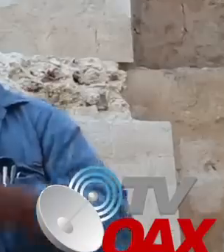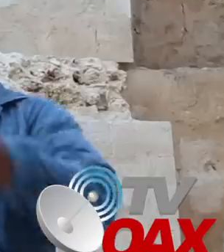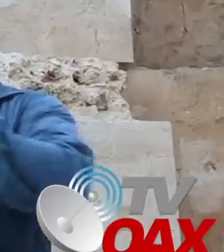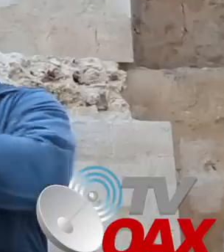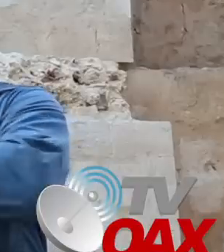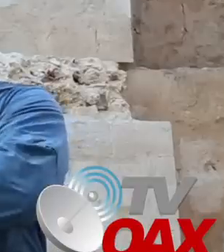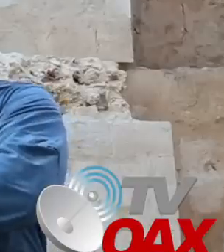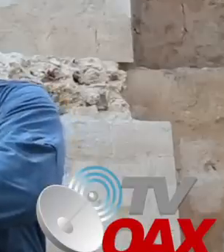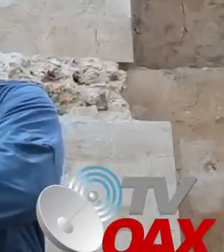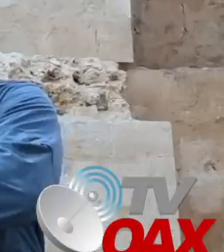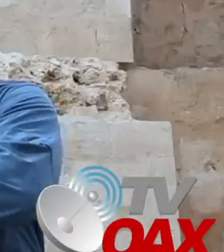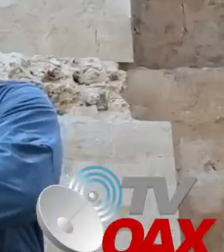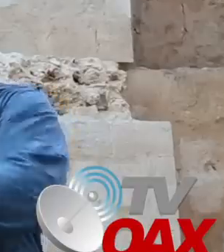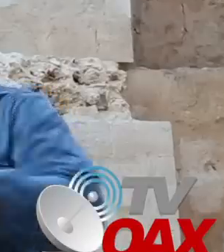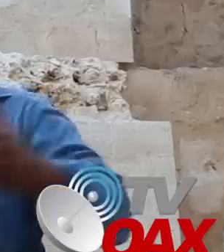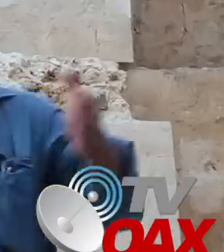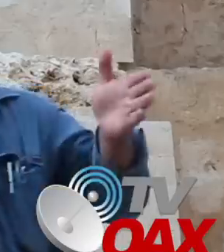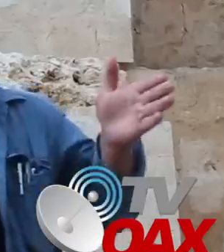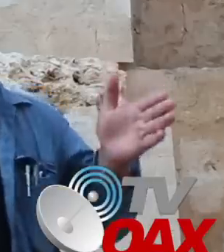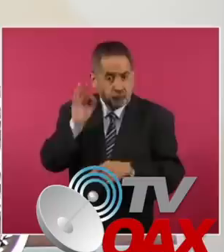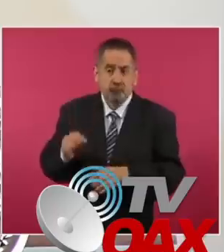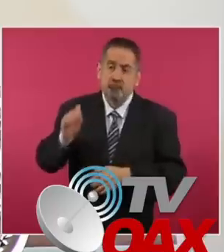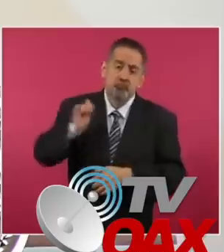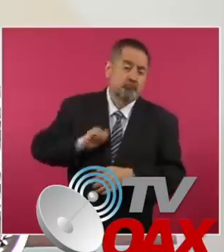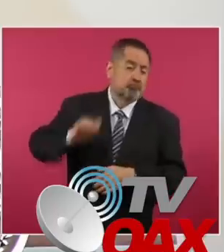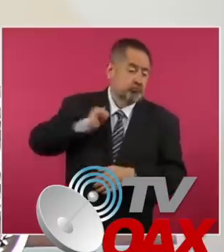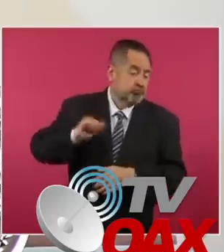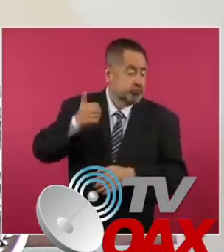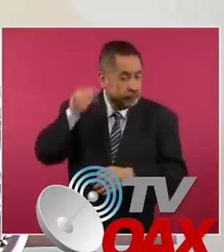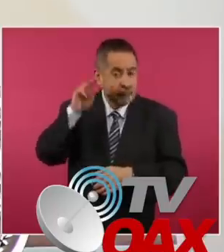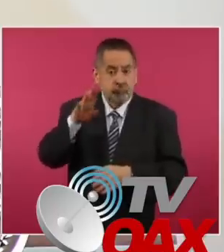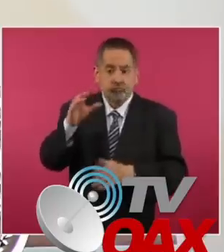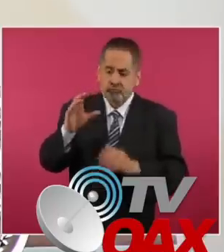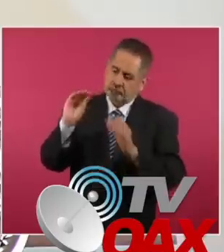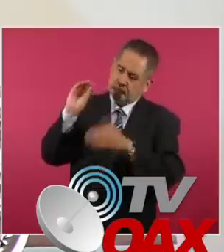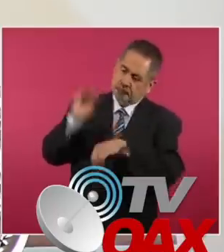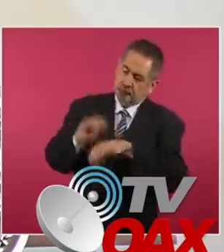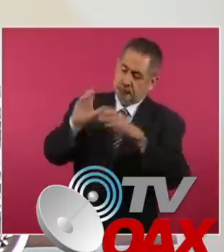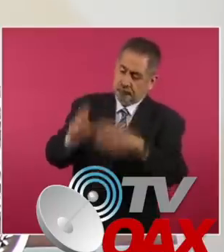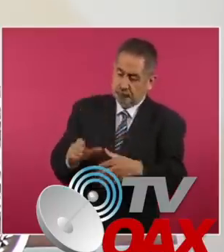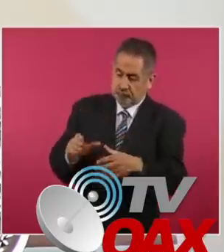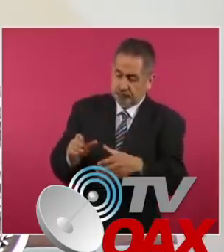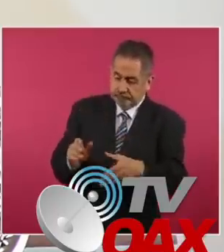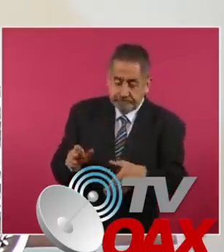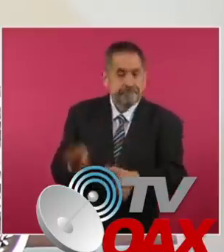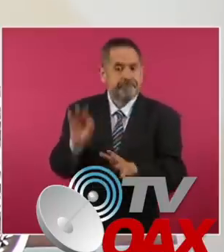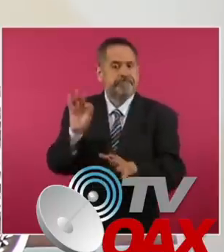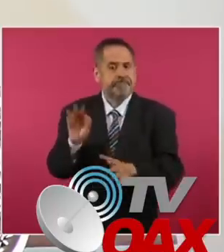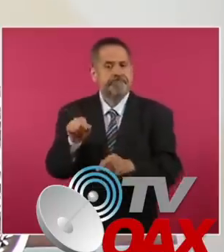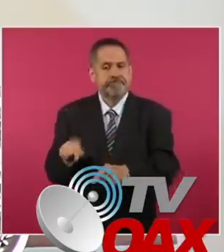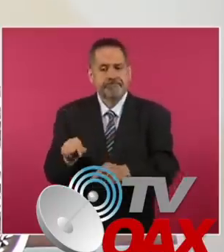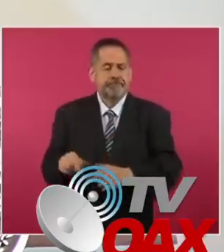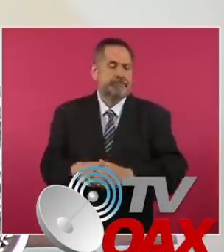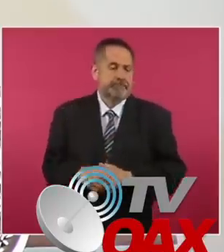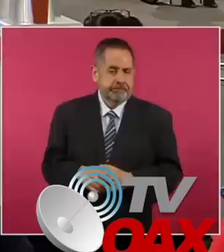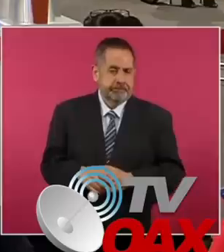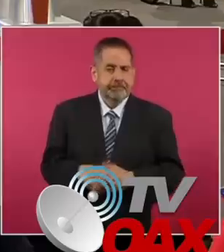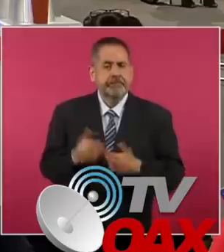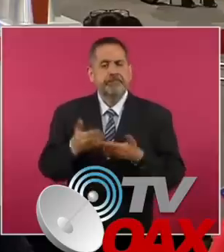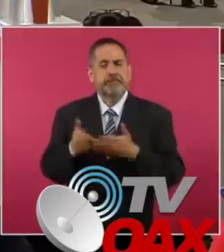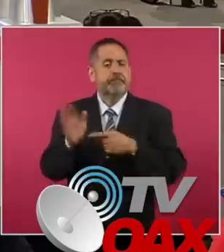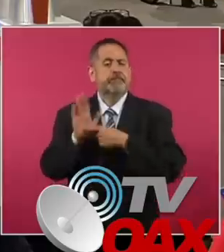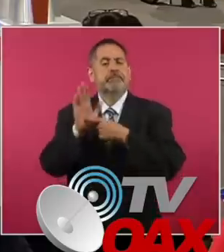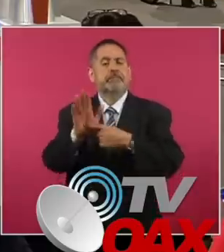en el que los antiguos mayas las colocaron quisiera proceder ahora también a presentarles